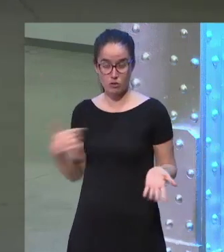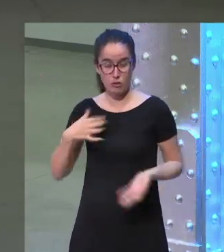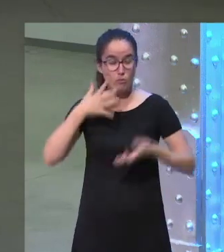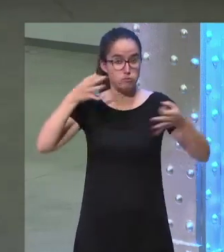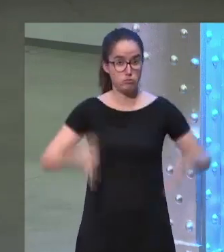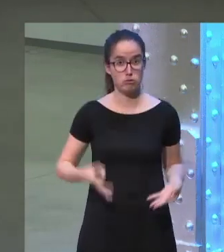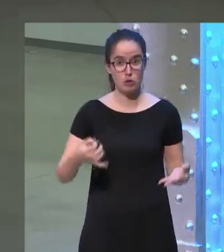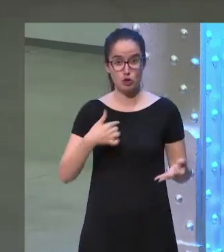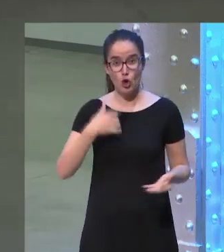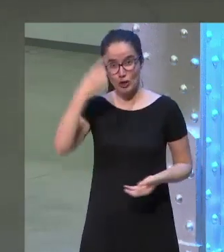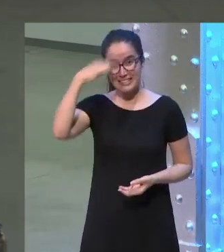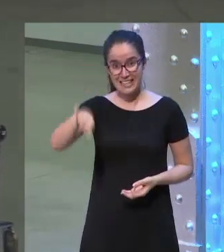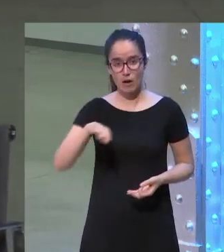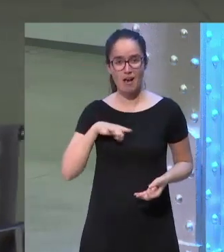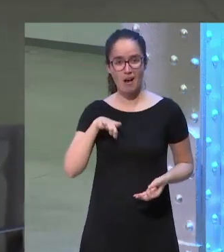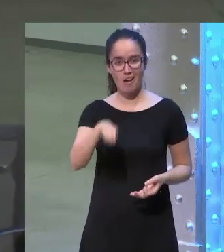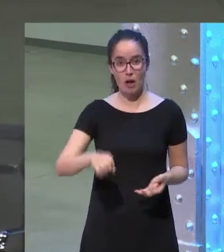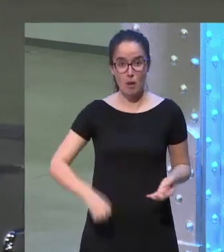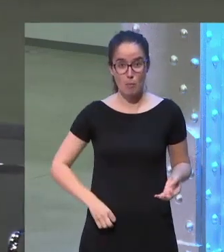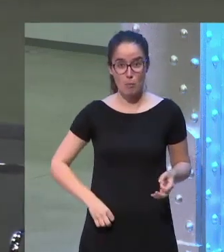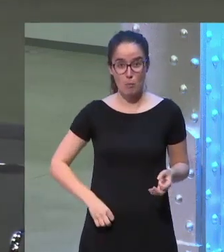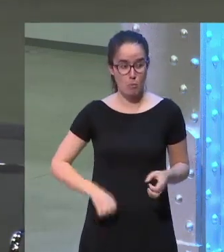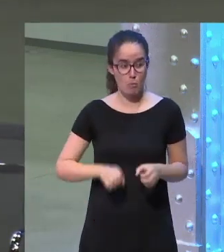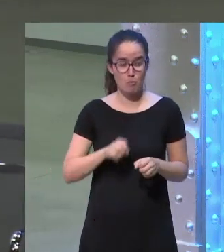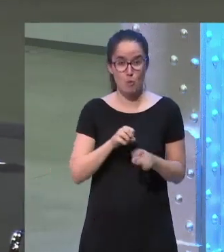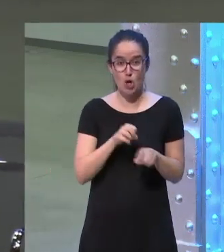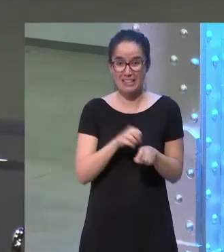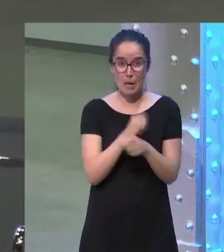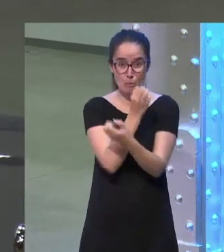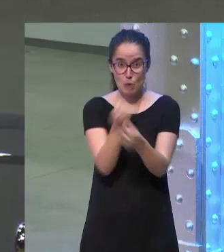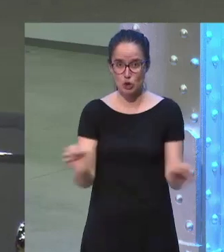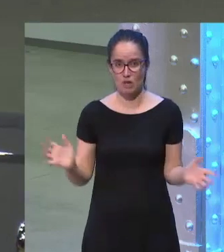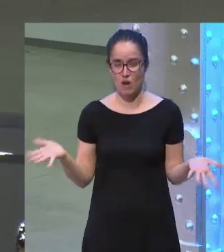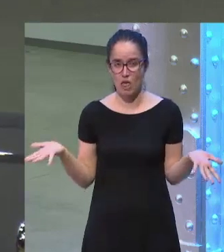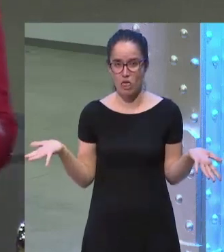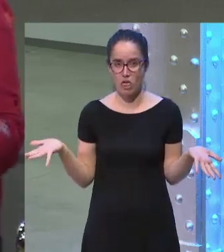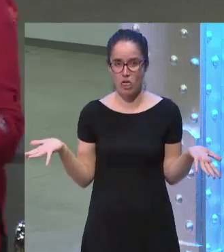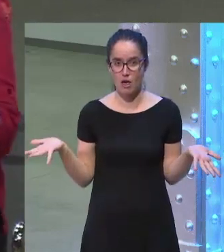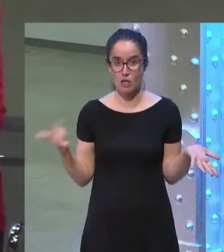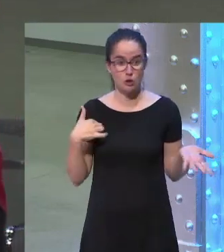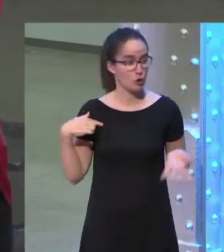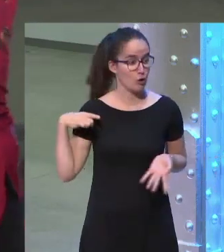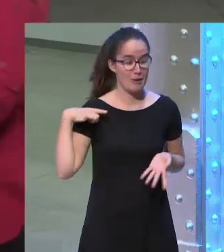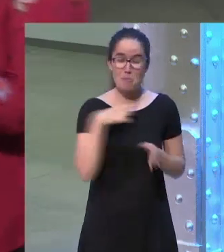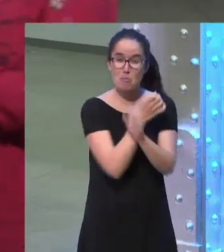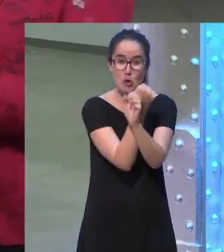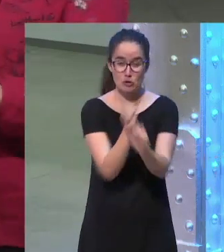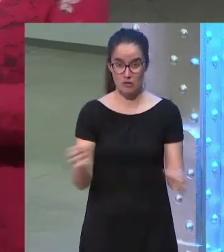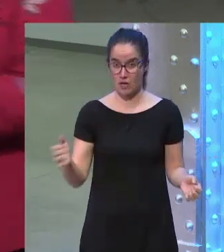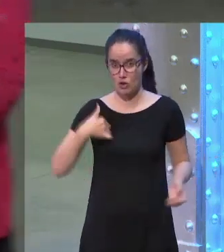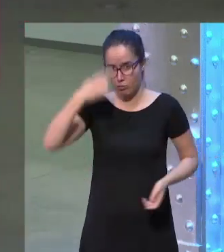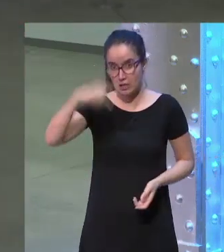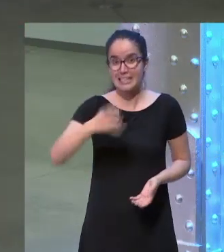absolutamente segura que no voy a tener nunca un cáncer de próstata. No soy susceptible, creo, de tener un cáncer de próstata. Pues si tú